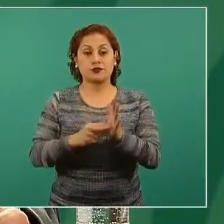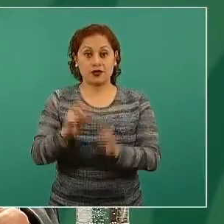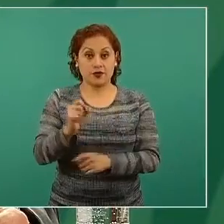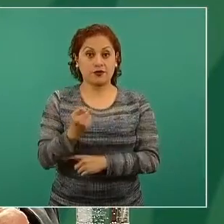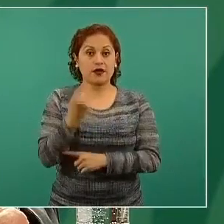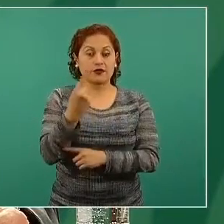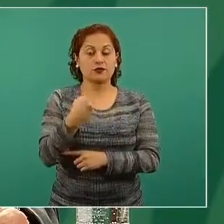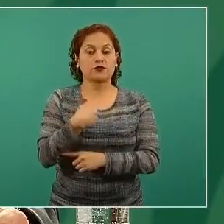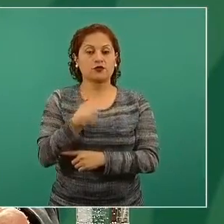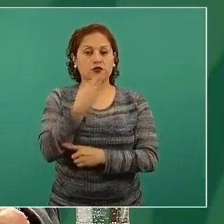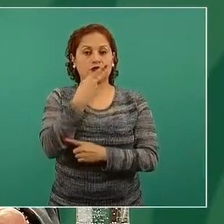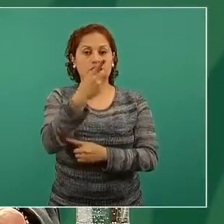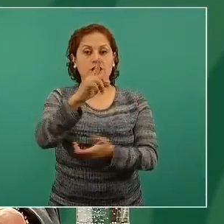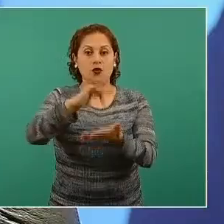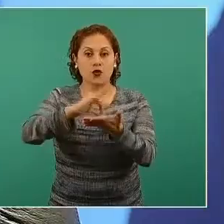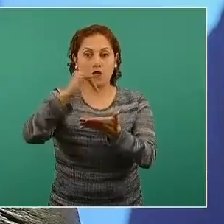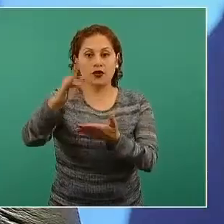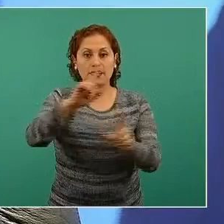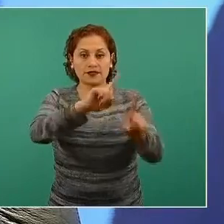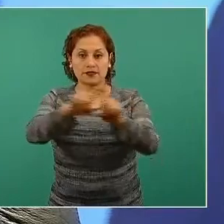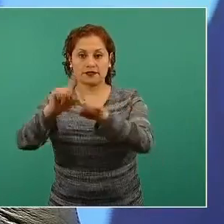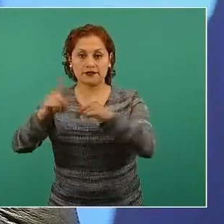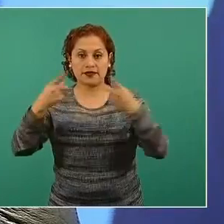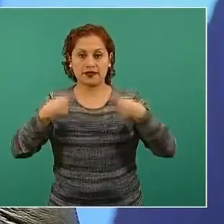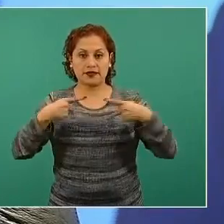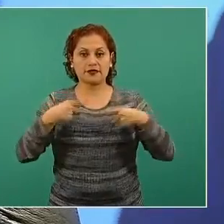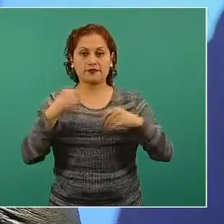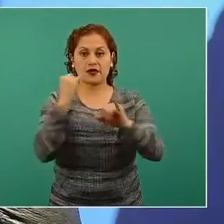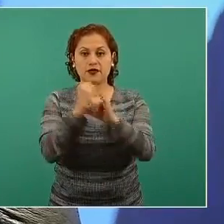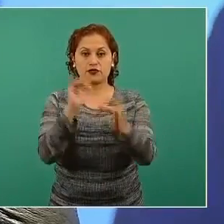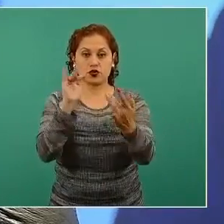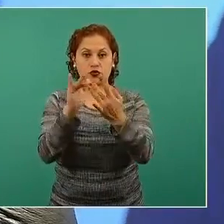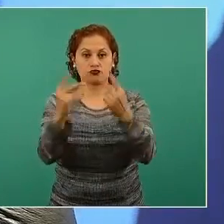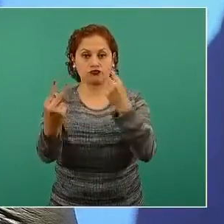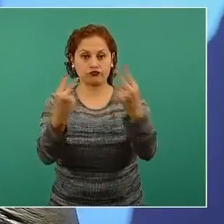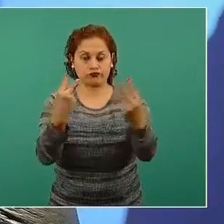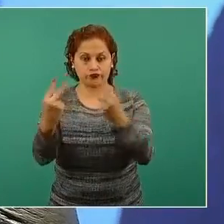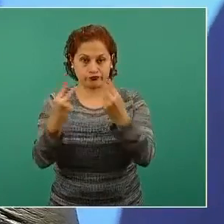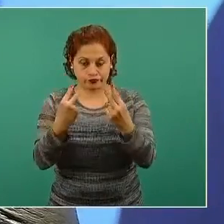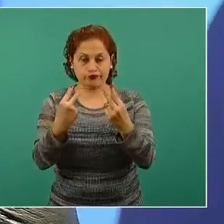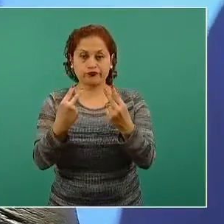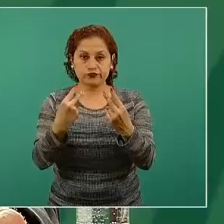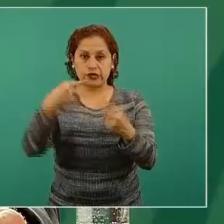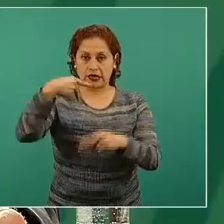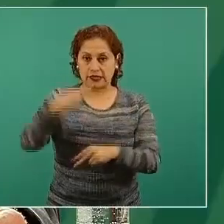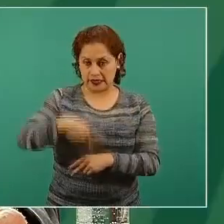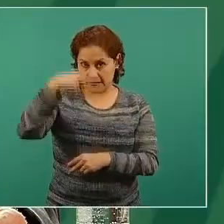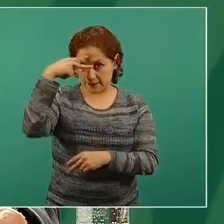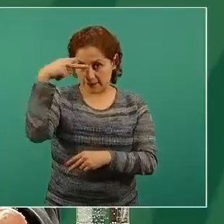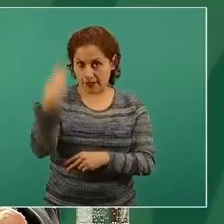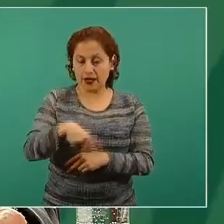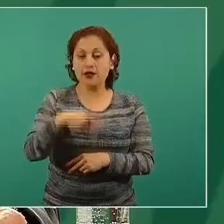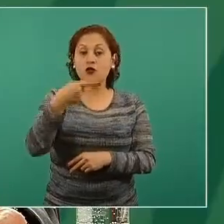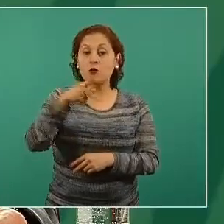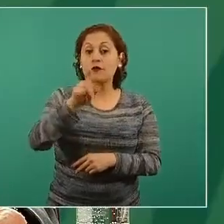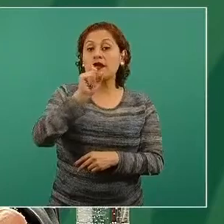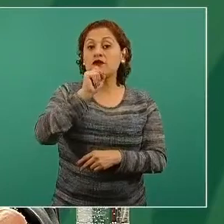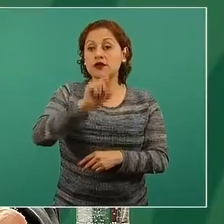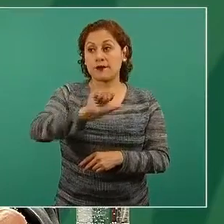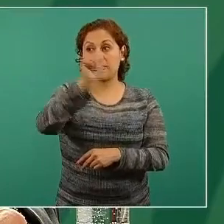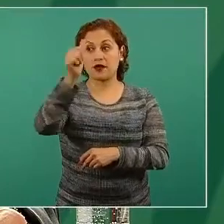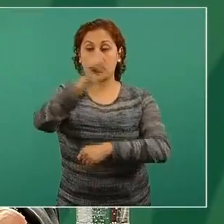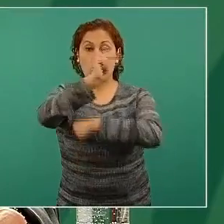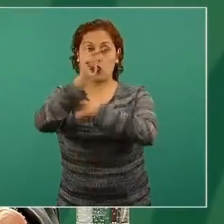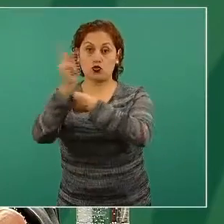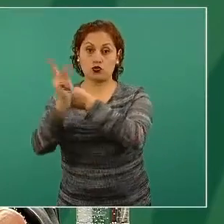agradecemos a todas las personas que nos siguen en esta transmisión digital, no solo en nuestro país, sino también en otros